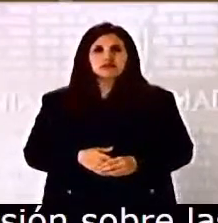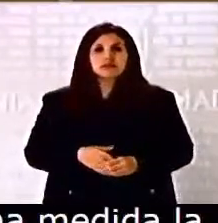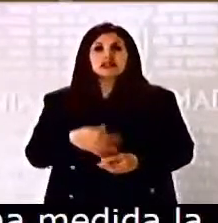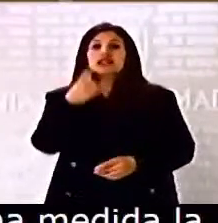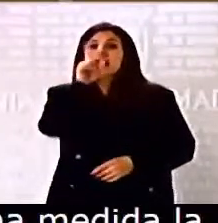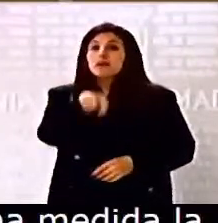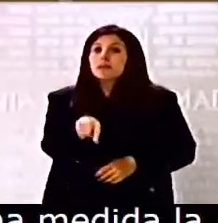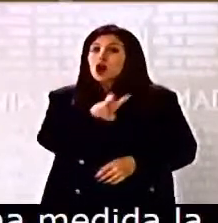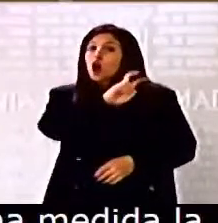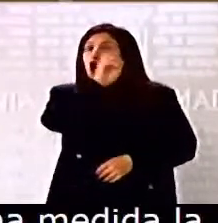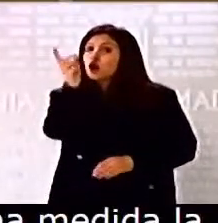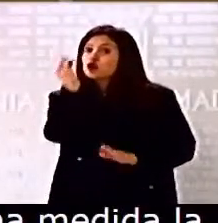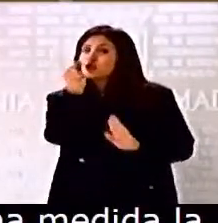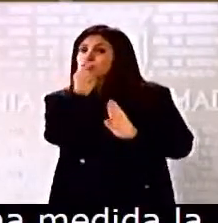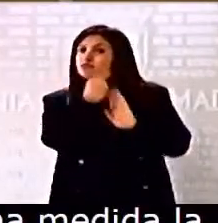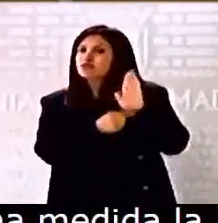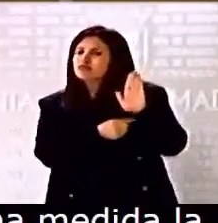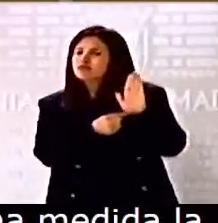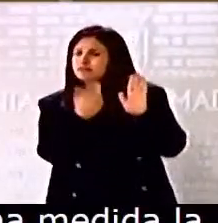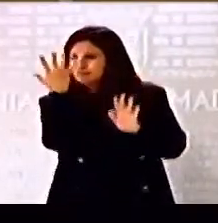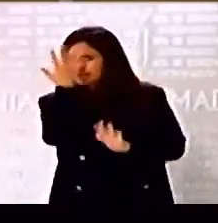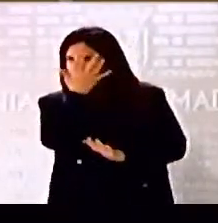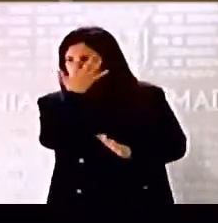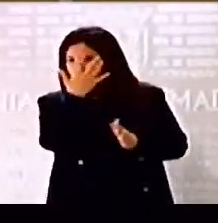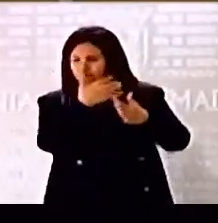hay otro factor de confusión, que es